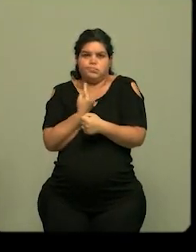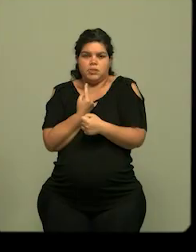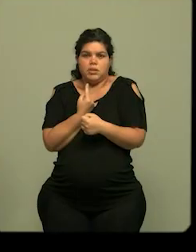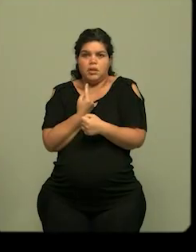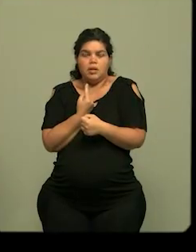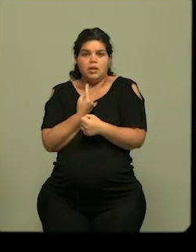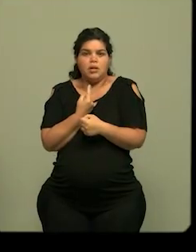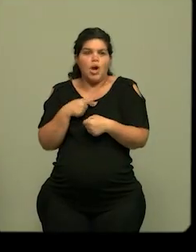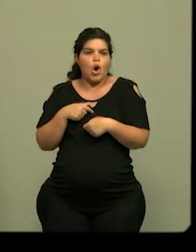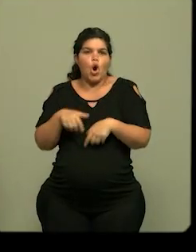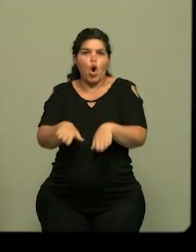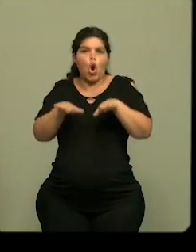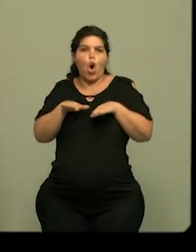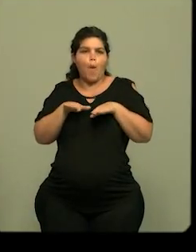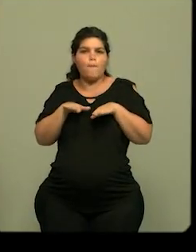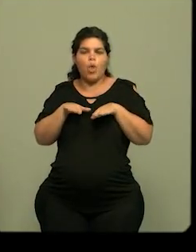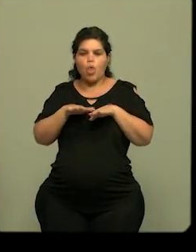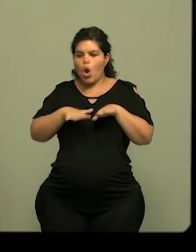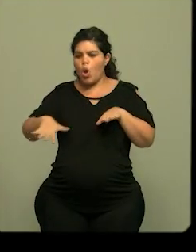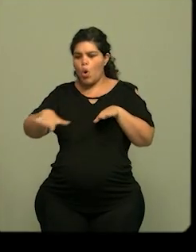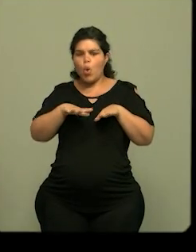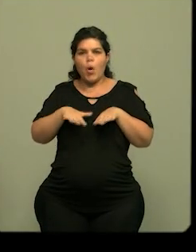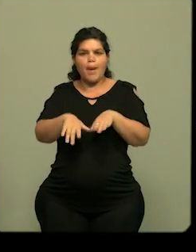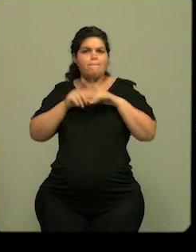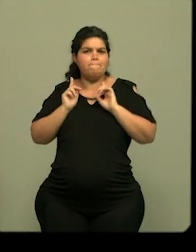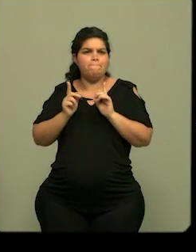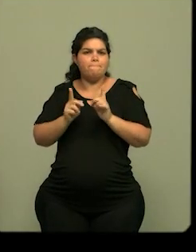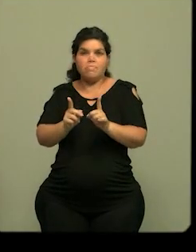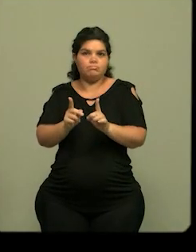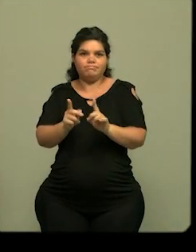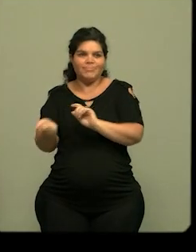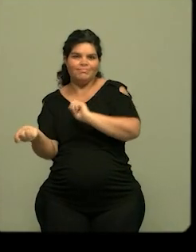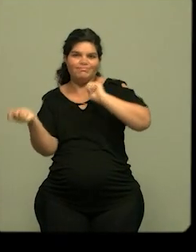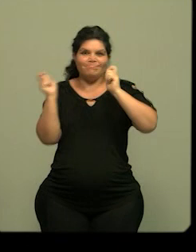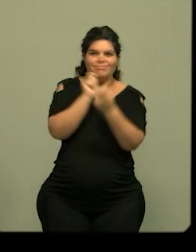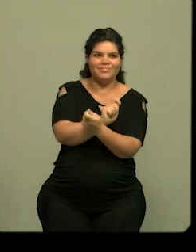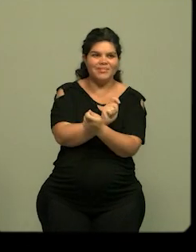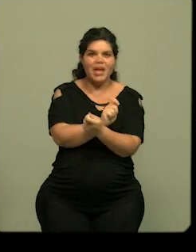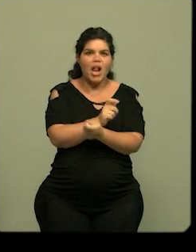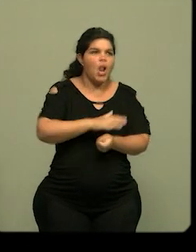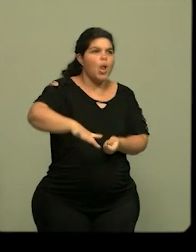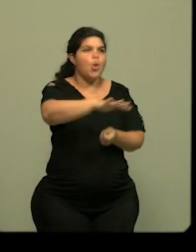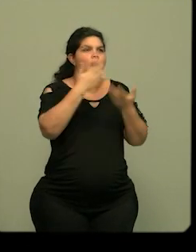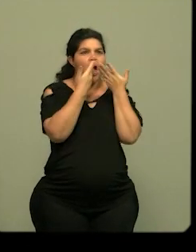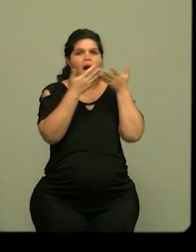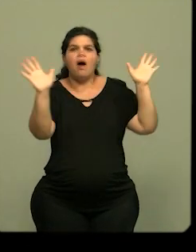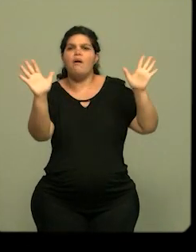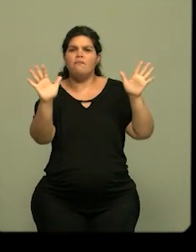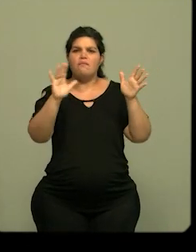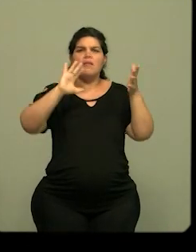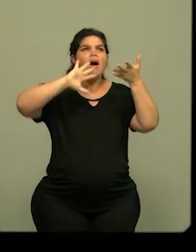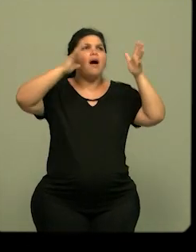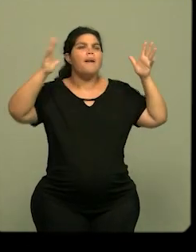a pasar a disfrutar de ambientes al aire libre, poder disfrutar. Aún más digo, ¿no? Porque Sí, fue como un reinventarse